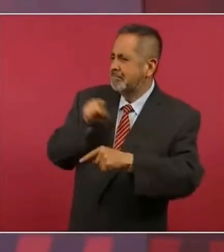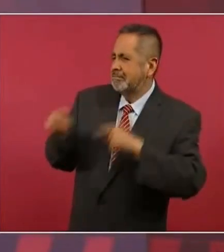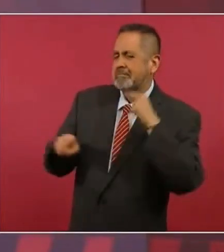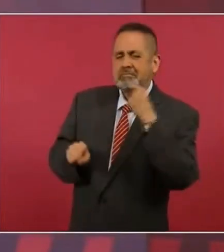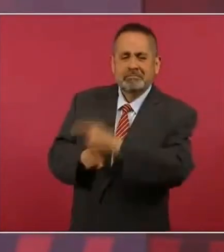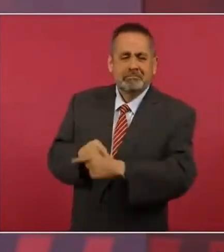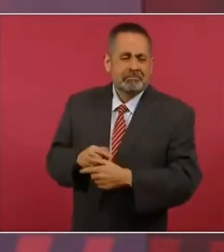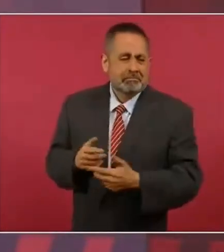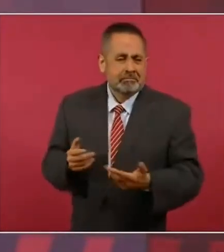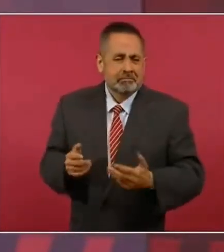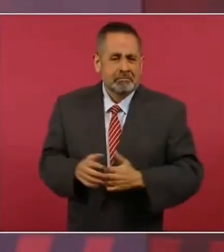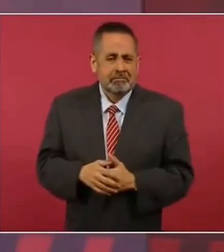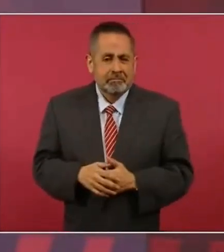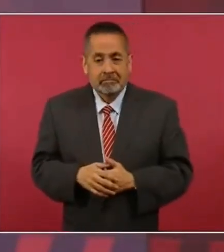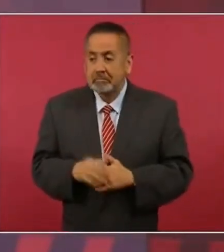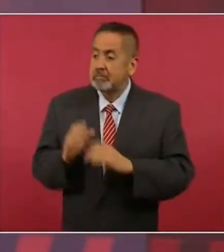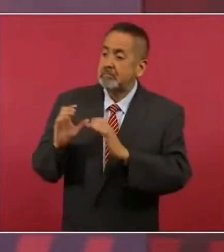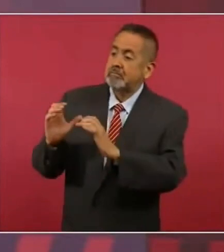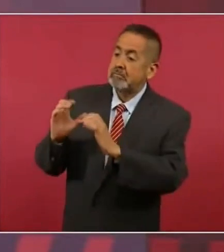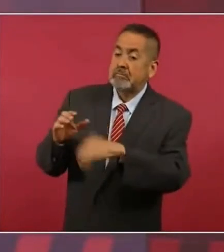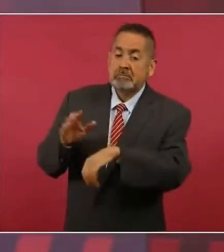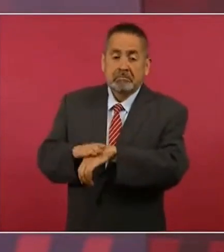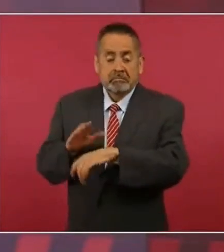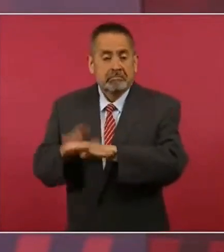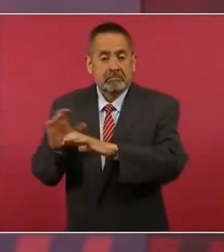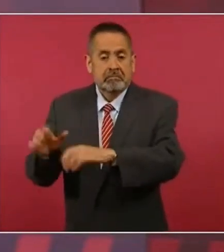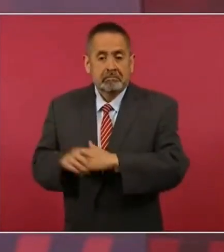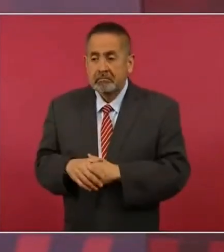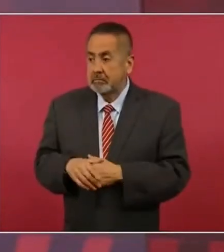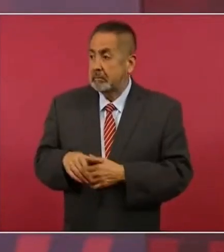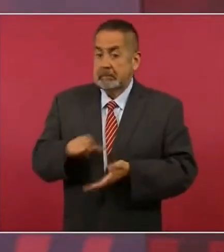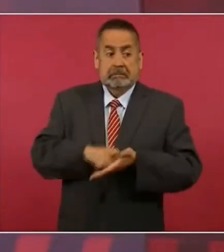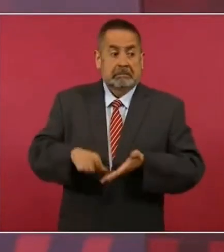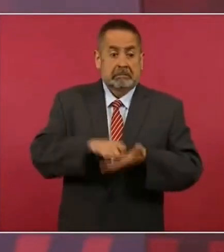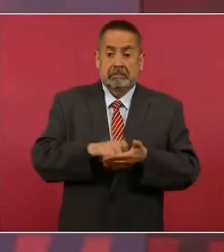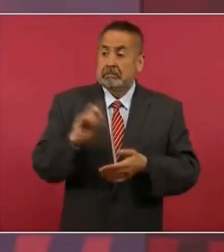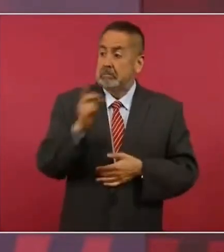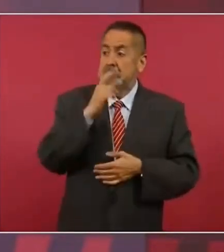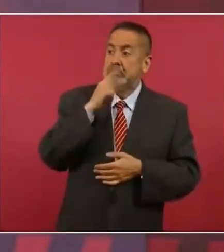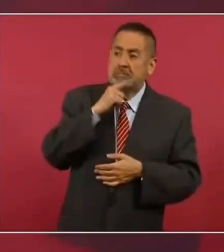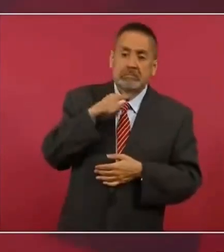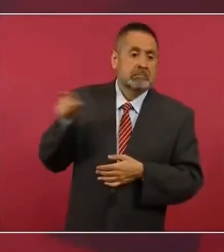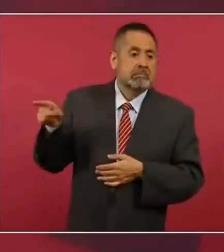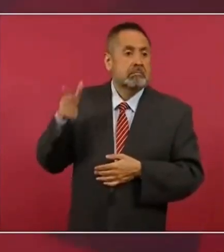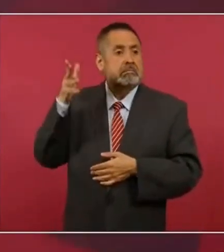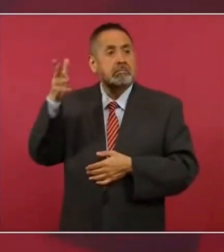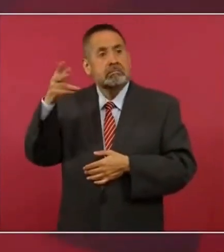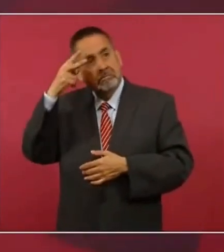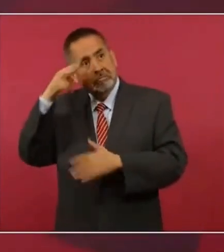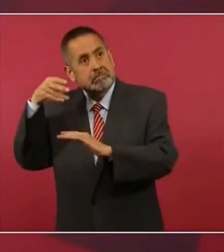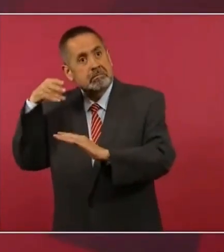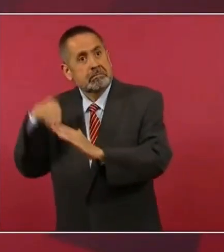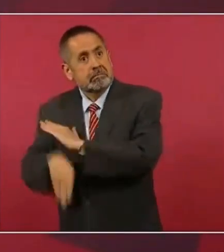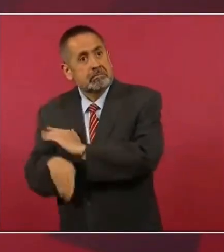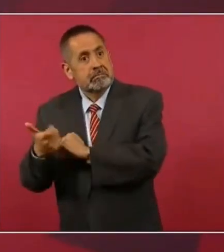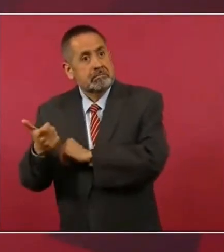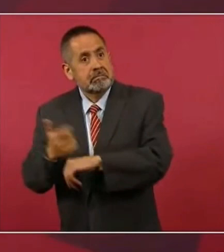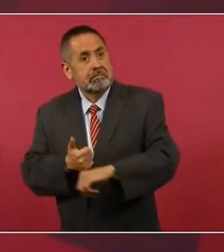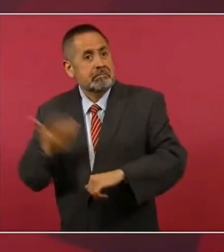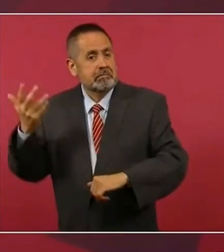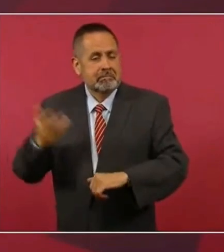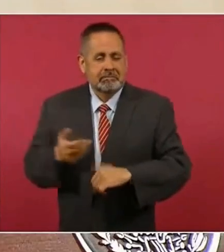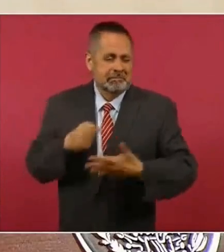cuidado cuidado cuidado cuidado cuidado compran sus dólares porque se va a ir a 25 este